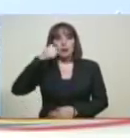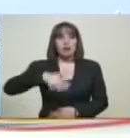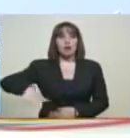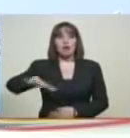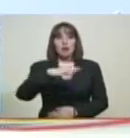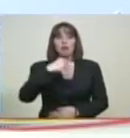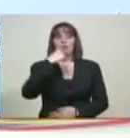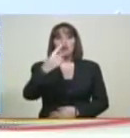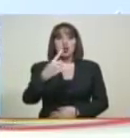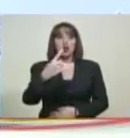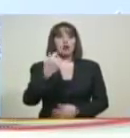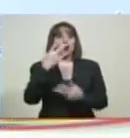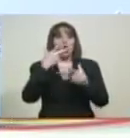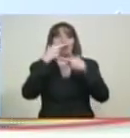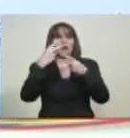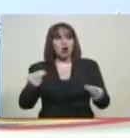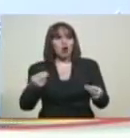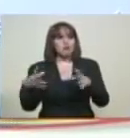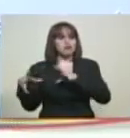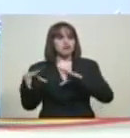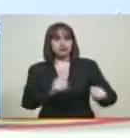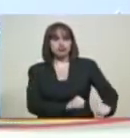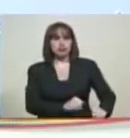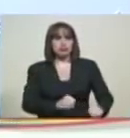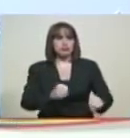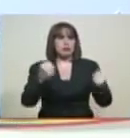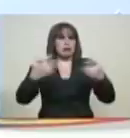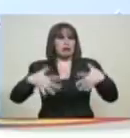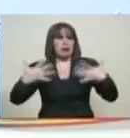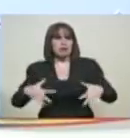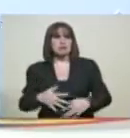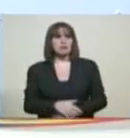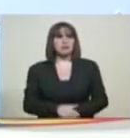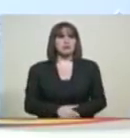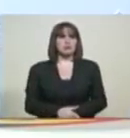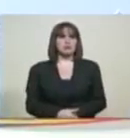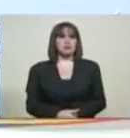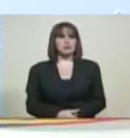muchas veces no el capitalismo salvaje capitalismo zombie